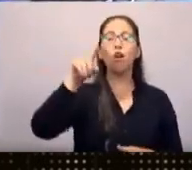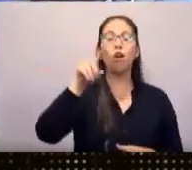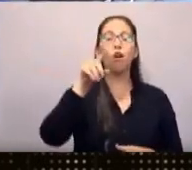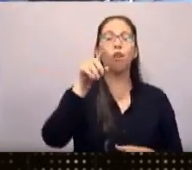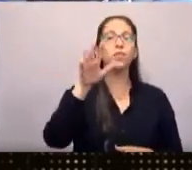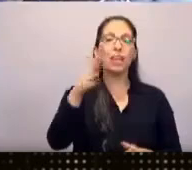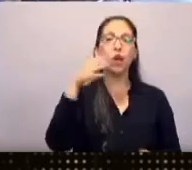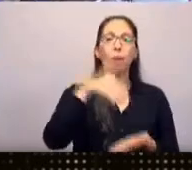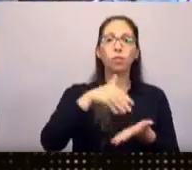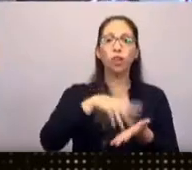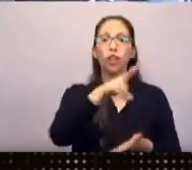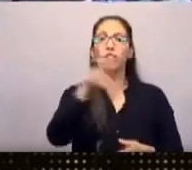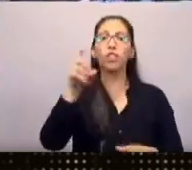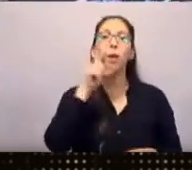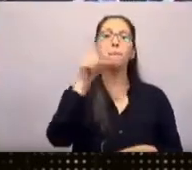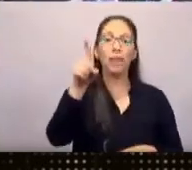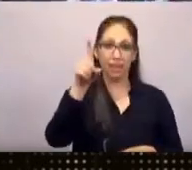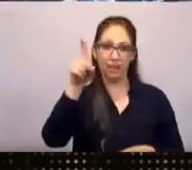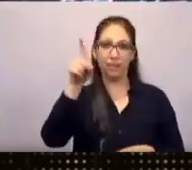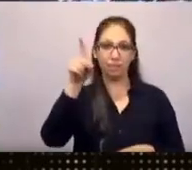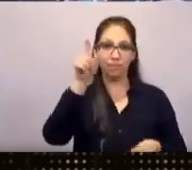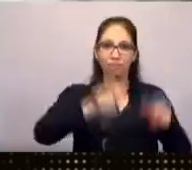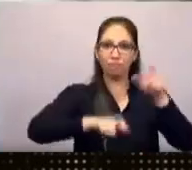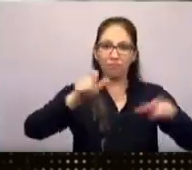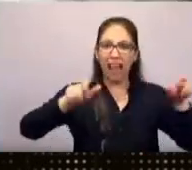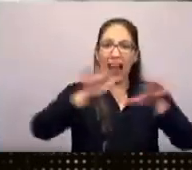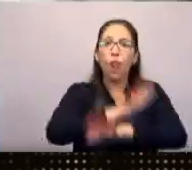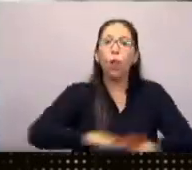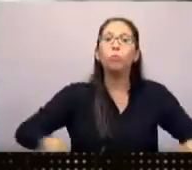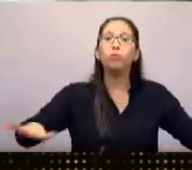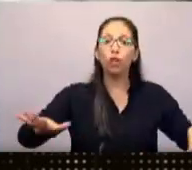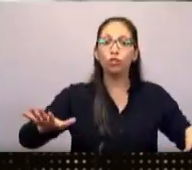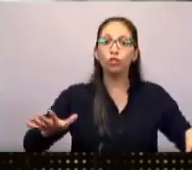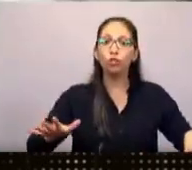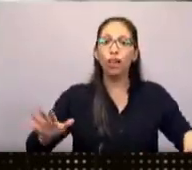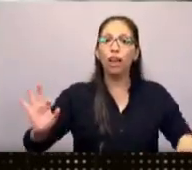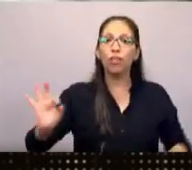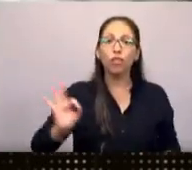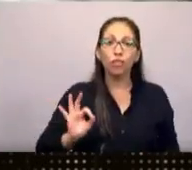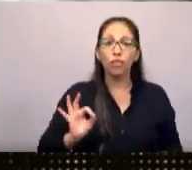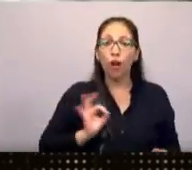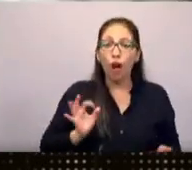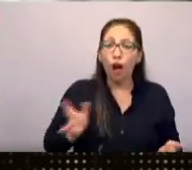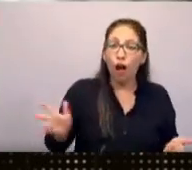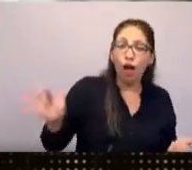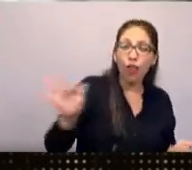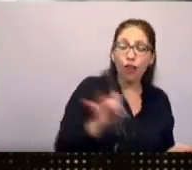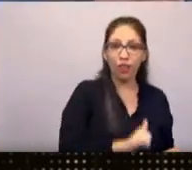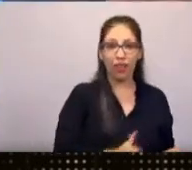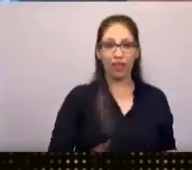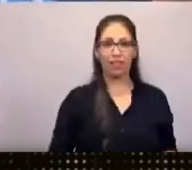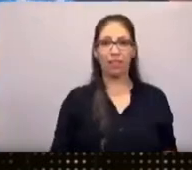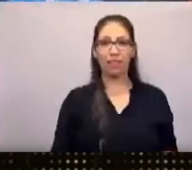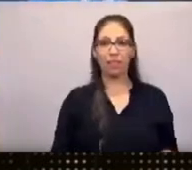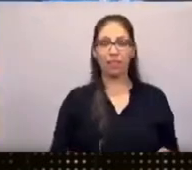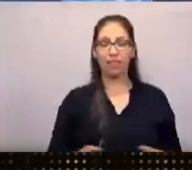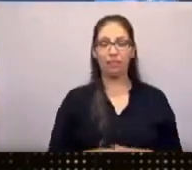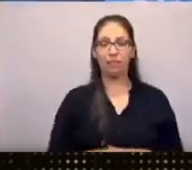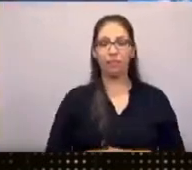de alumnos 5,2 millones de alumnos todos los santos días